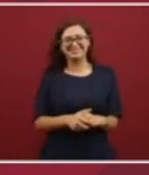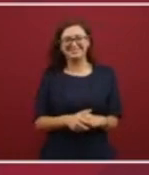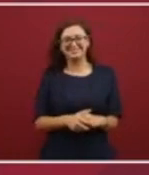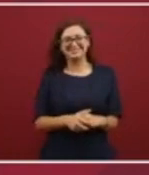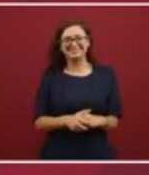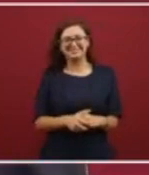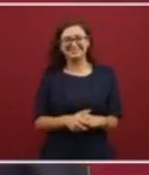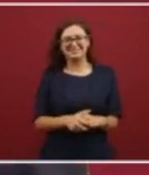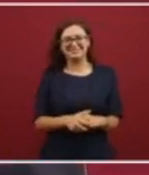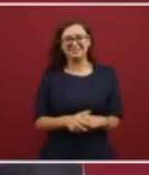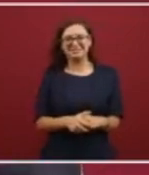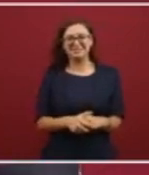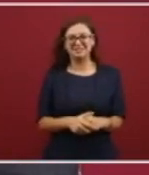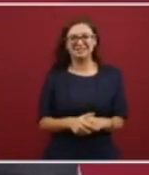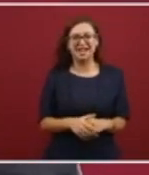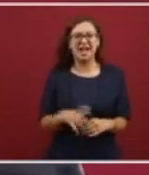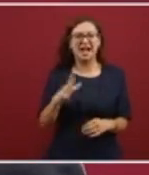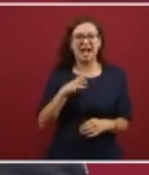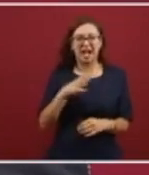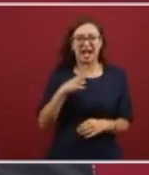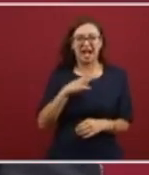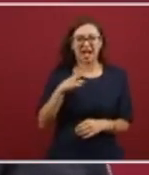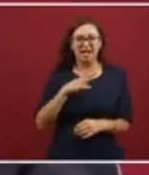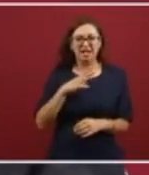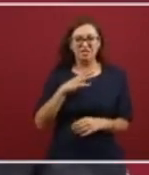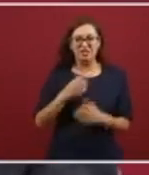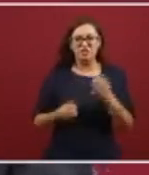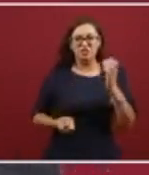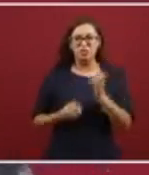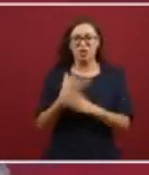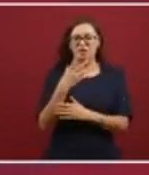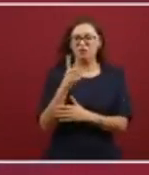que están utilizando drones